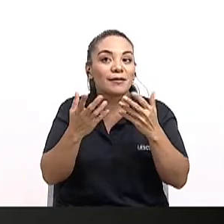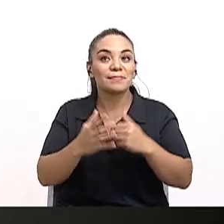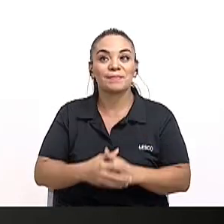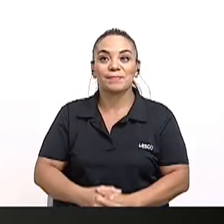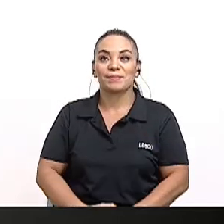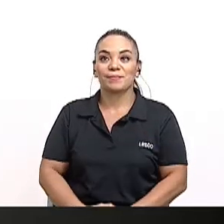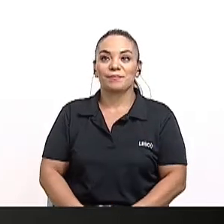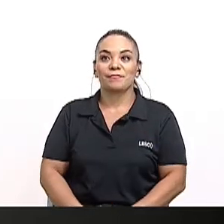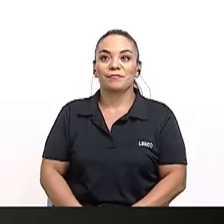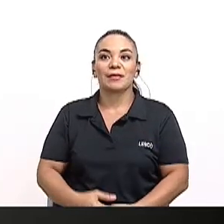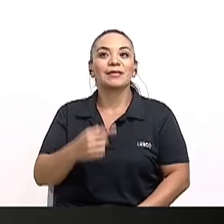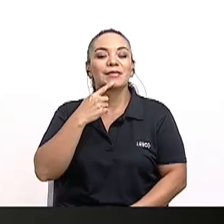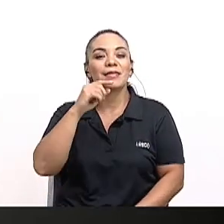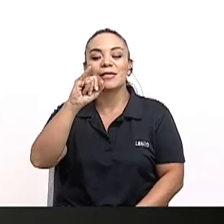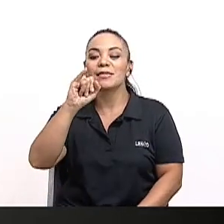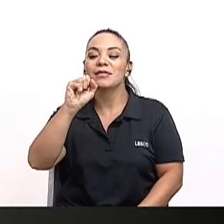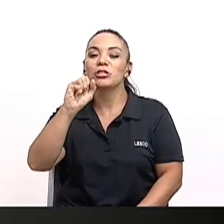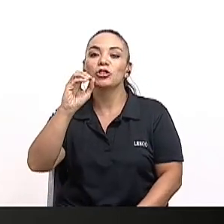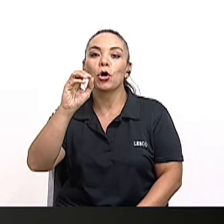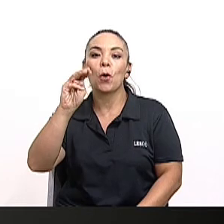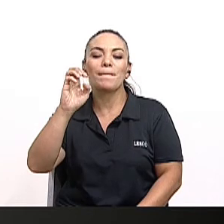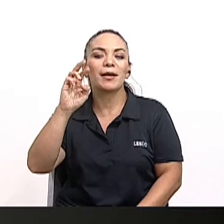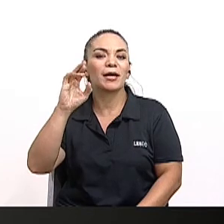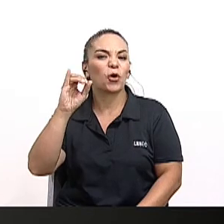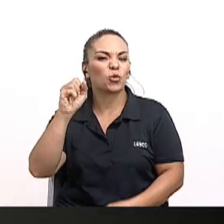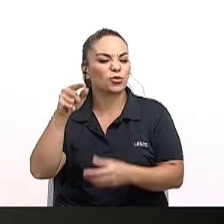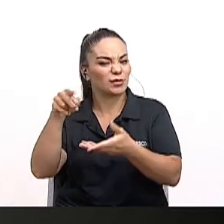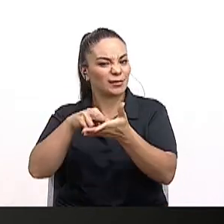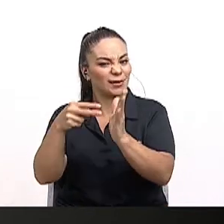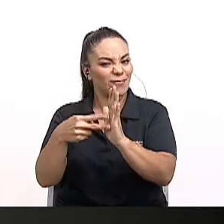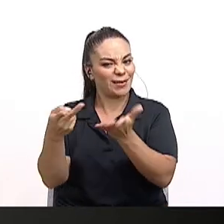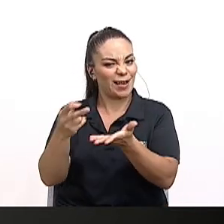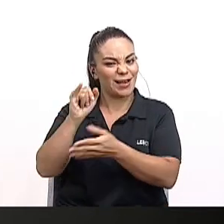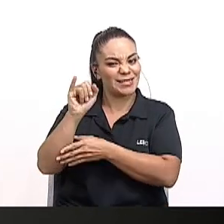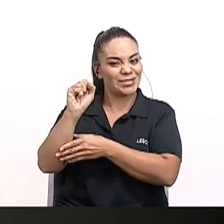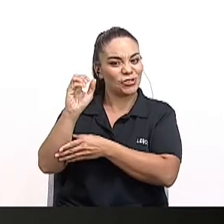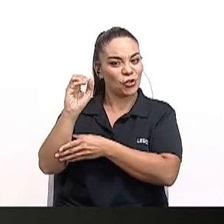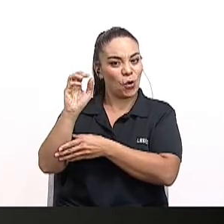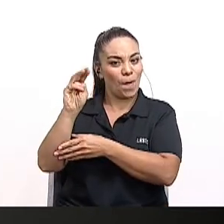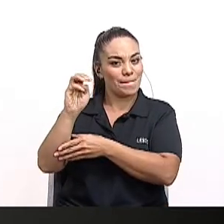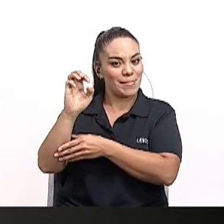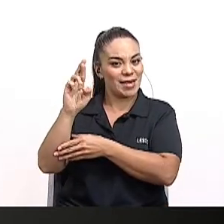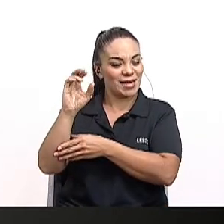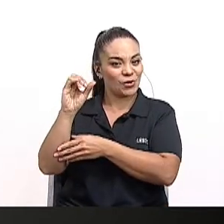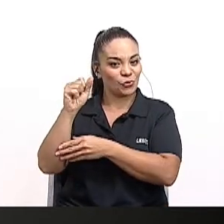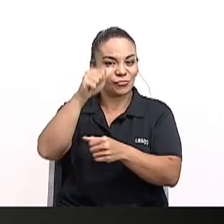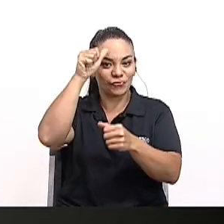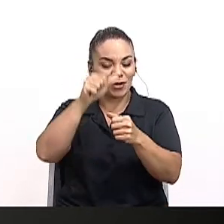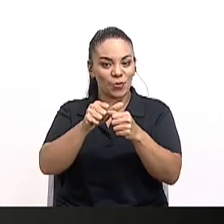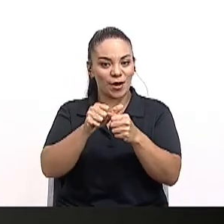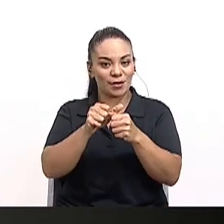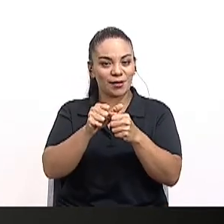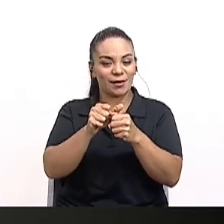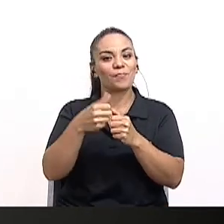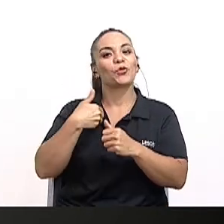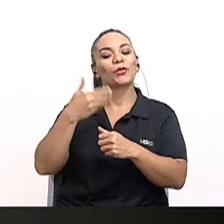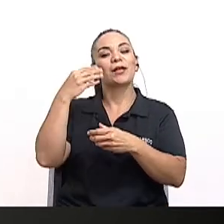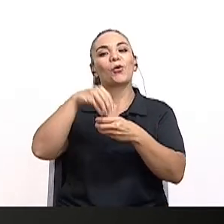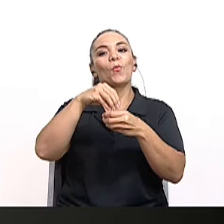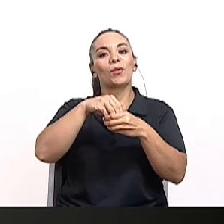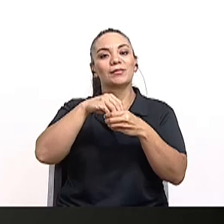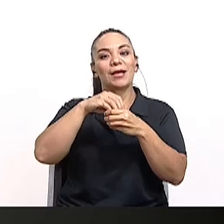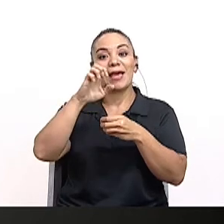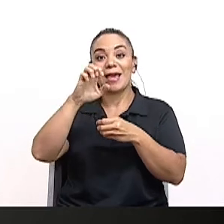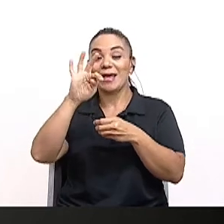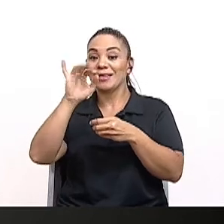dice, primero, los isómeros. ¿Qué eran los isómeros? Acuérdense, yo tenía unos compuestos ahí que eran el etanol y